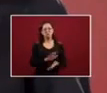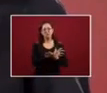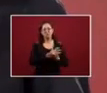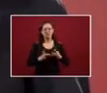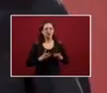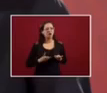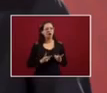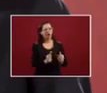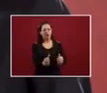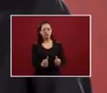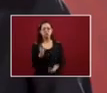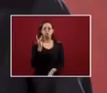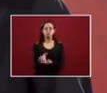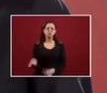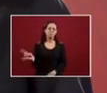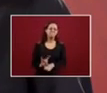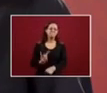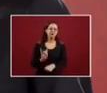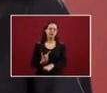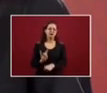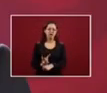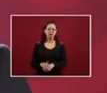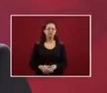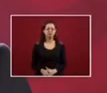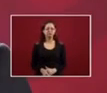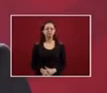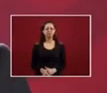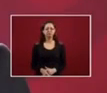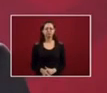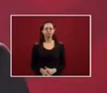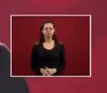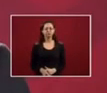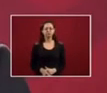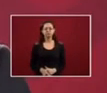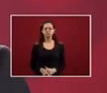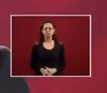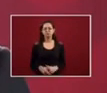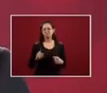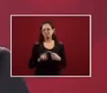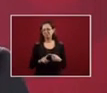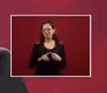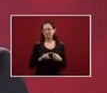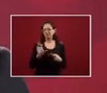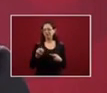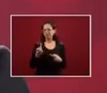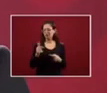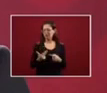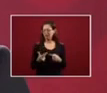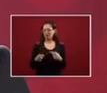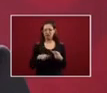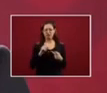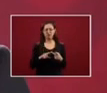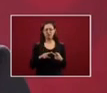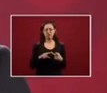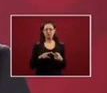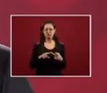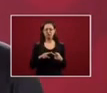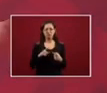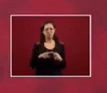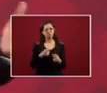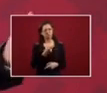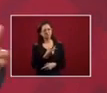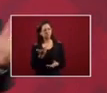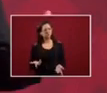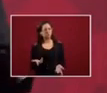serían nada más de parapeto como la comisión de derechos humanos que